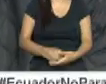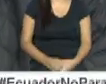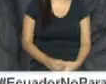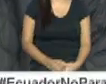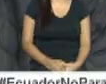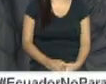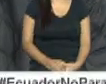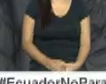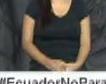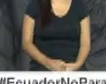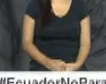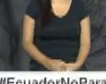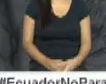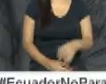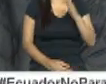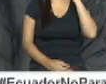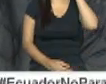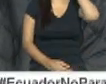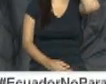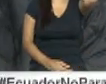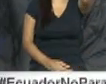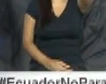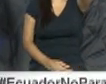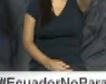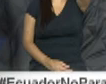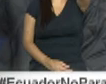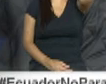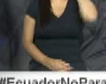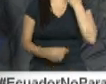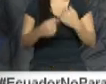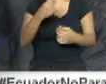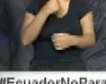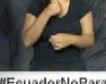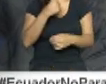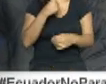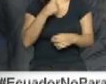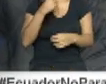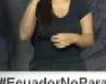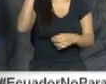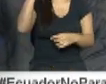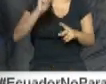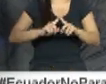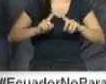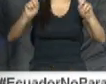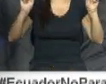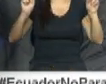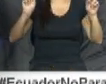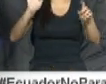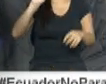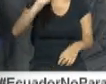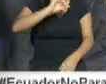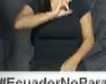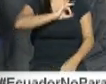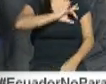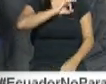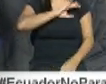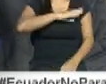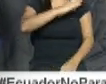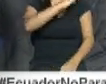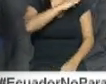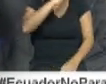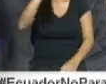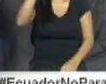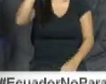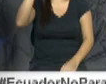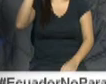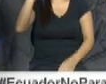creo que tengo una posición un poco distinta. Primero creo que comparar las Fuerzas Armadas chilenas o las Fuerzas Armadas ecuatorianas,